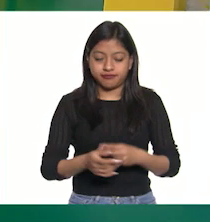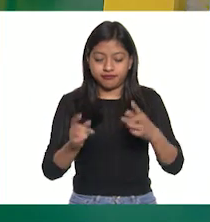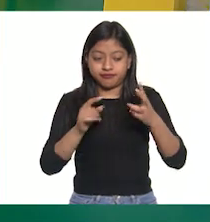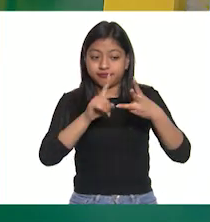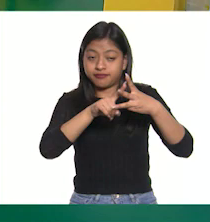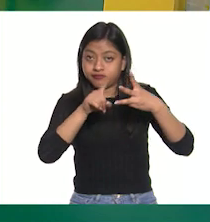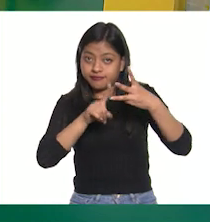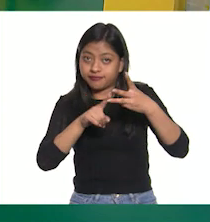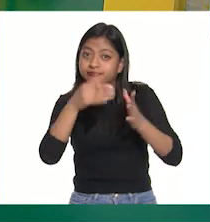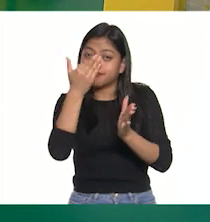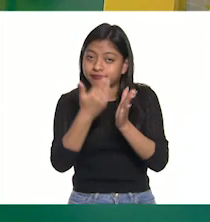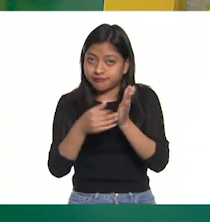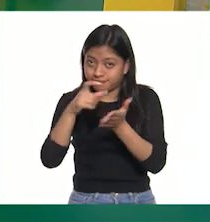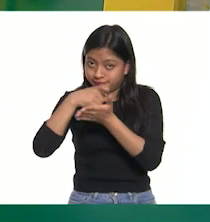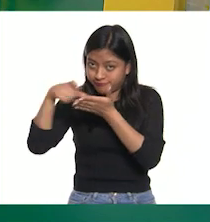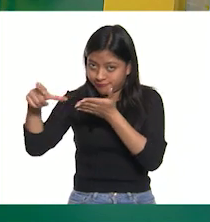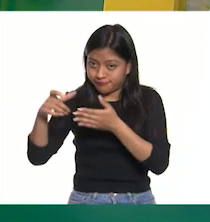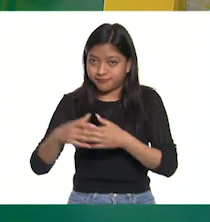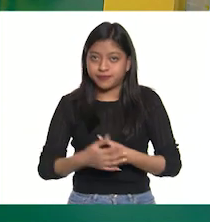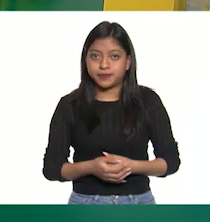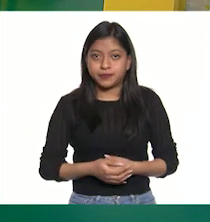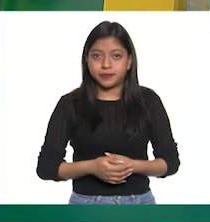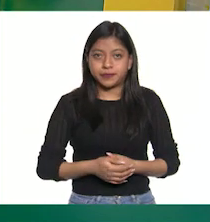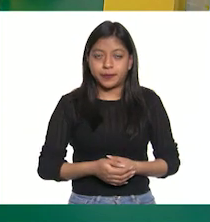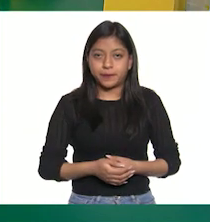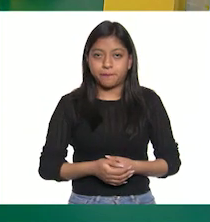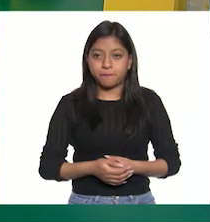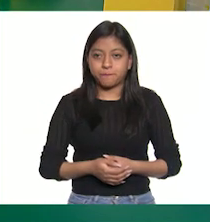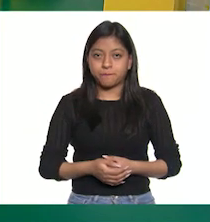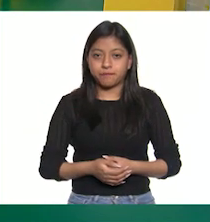Vamos a ver, de los bloques, ¿verdad? Vamos a ver si le alcanza.